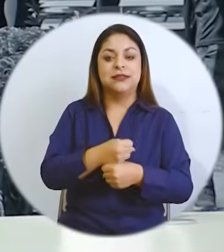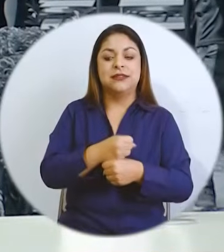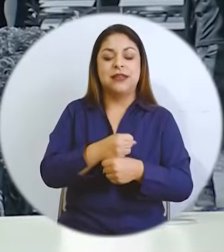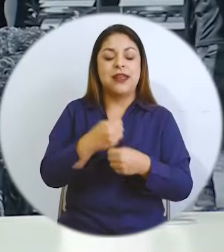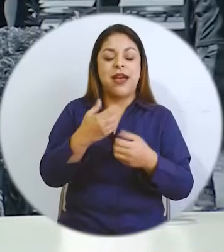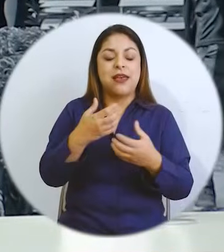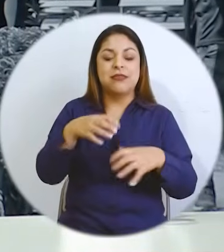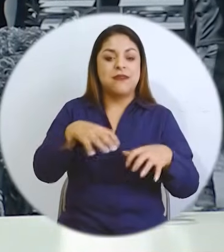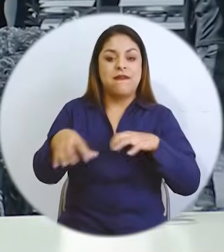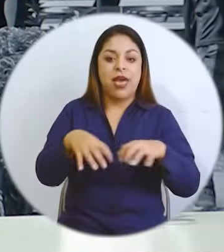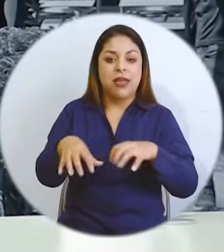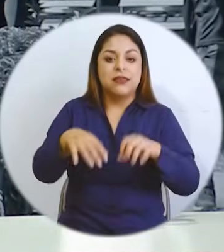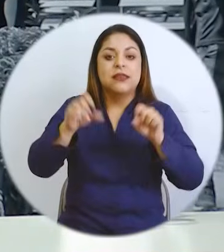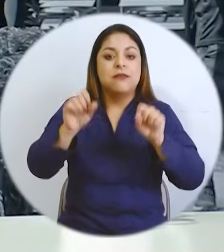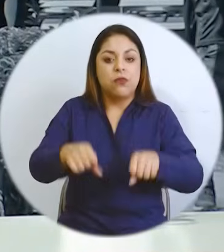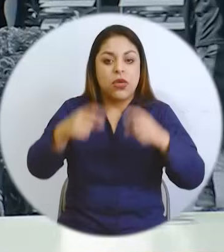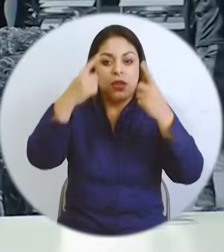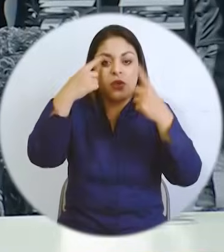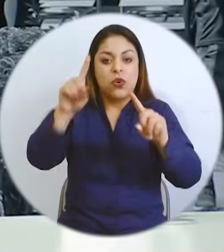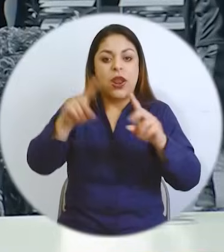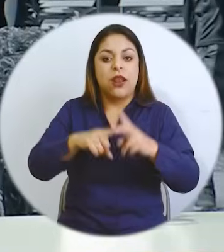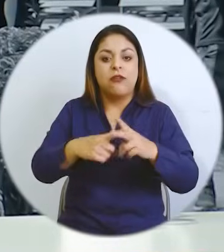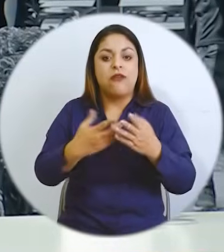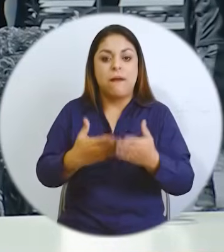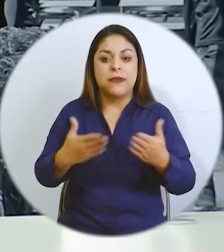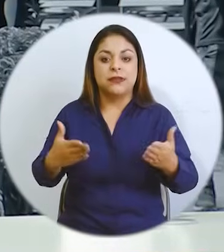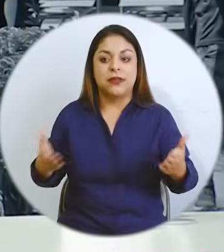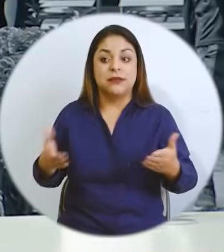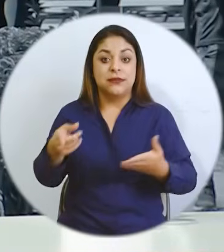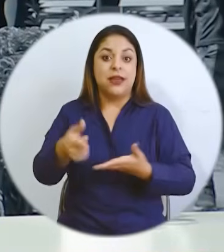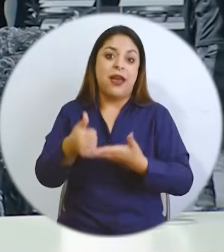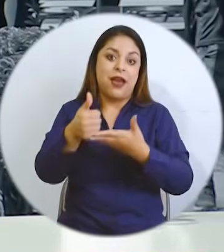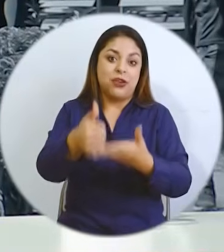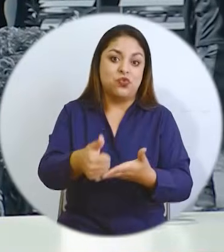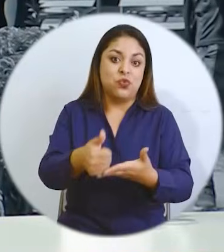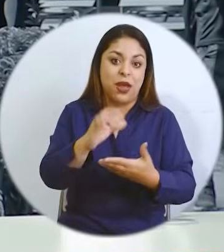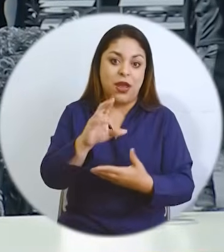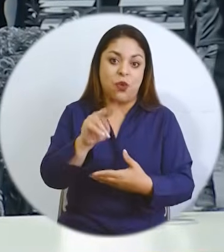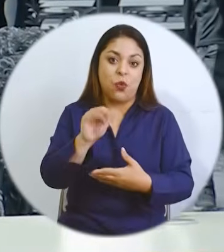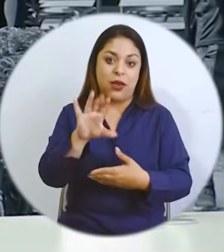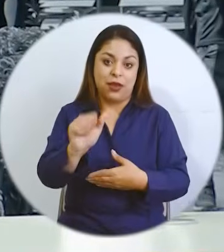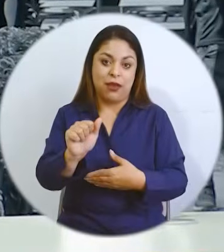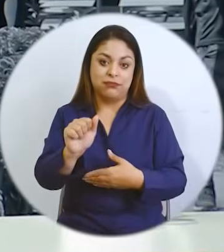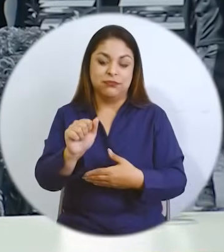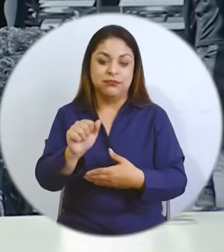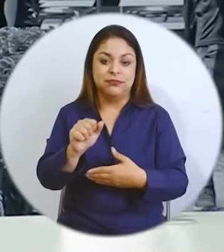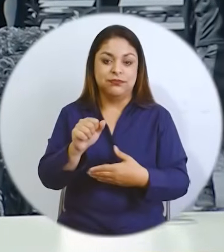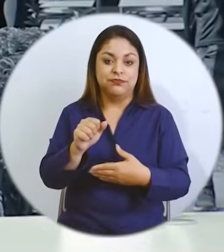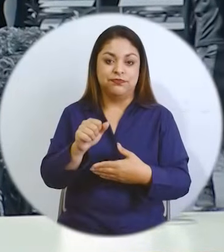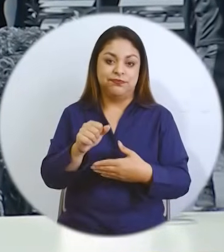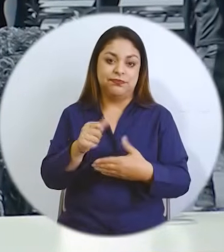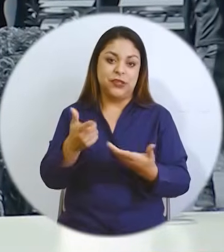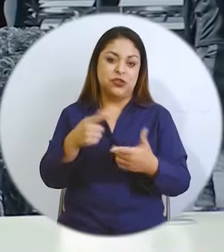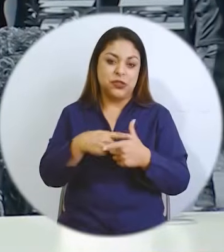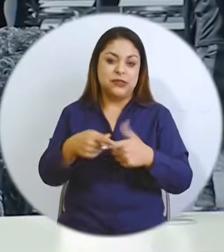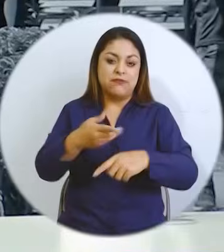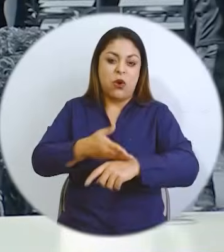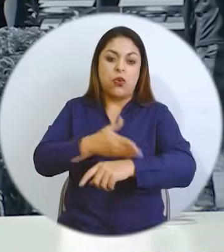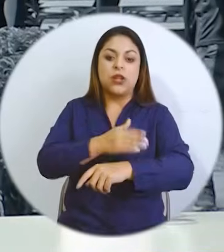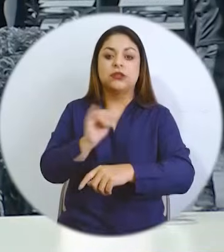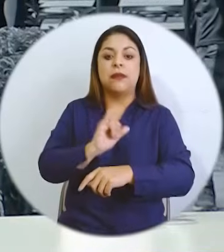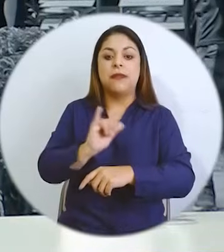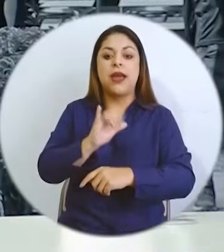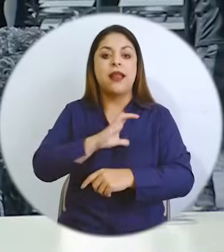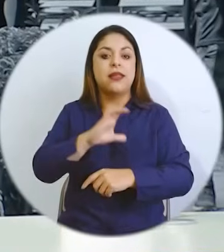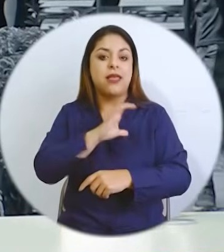a hacer ese tipo de actividades y poder llevar a cabo esas herramientas que contribuyen a la cuenca. Entonces estamos